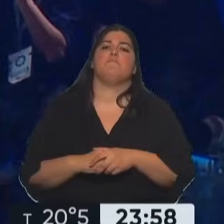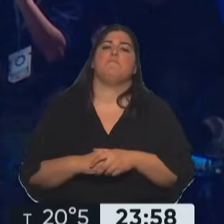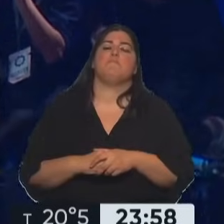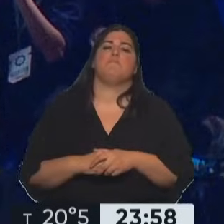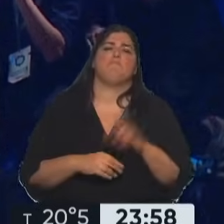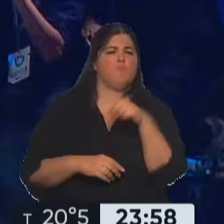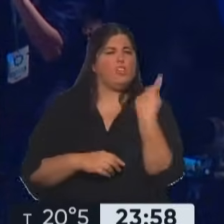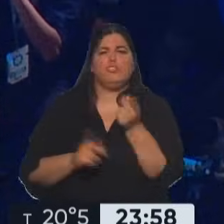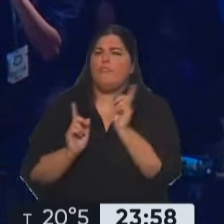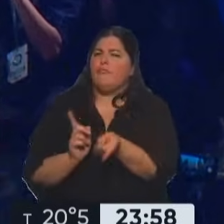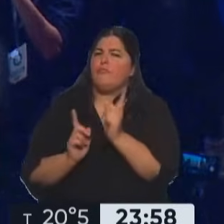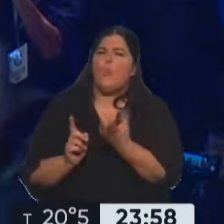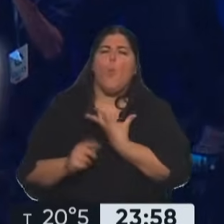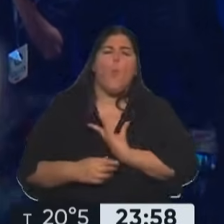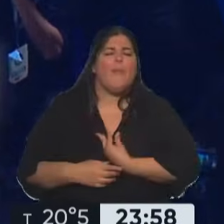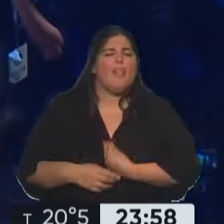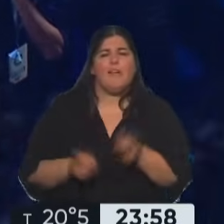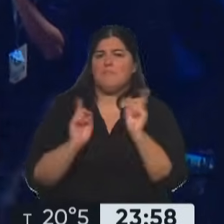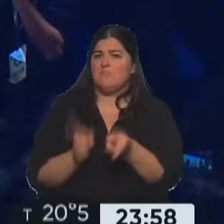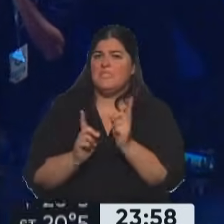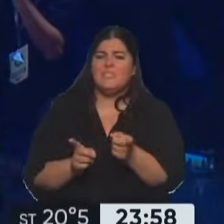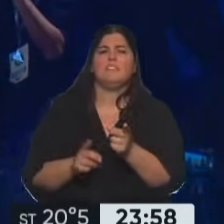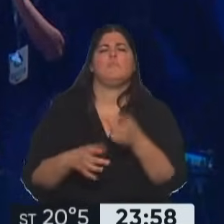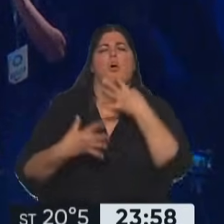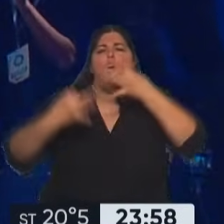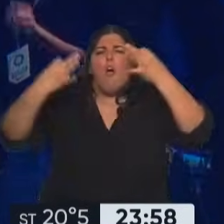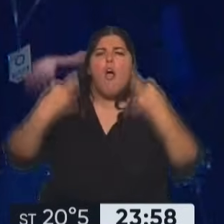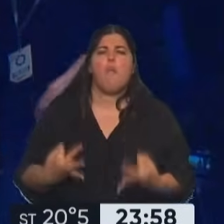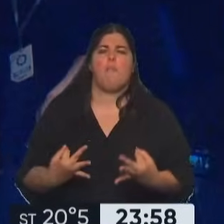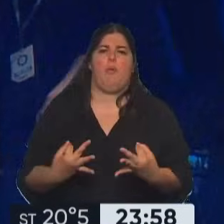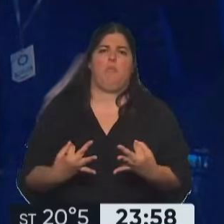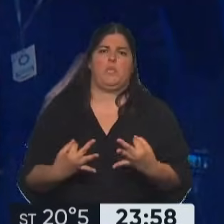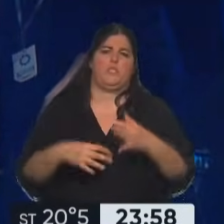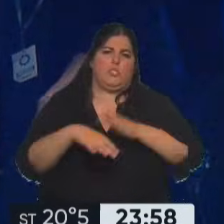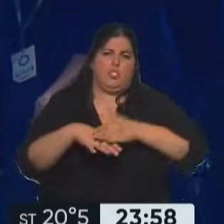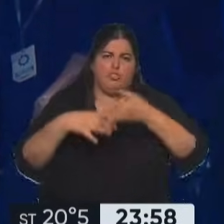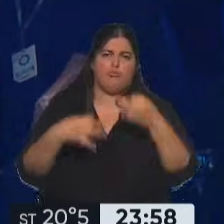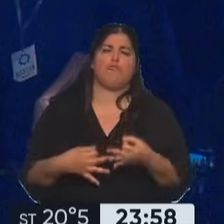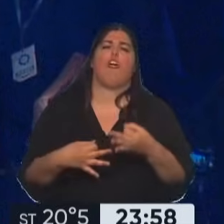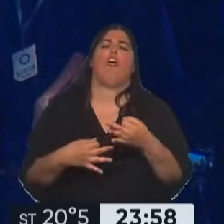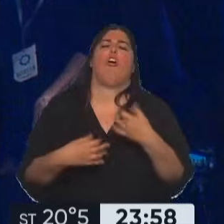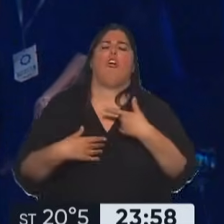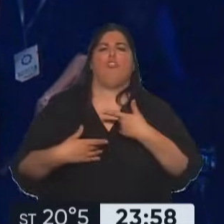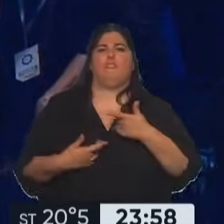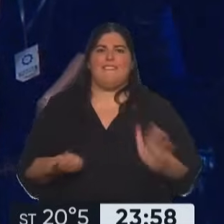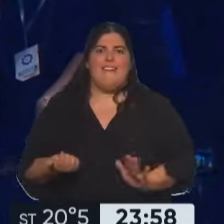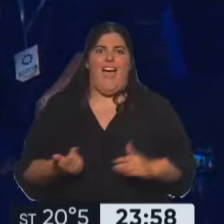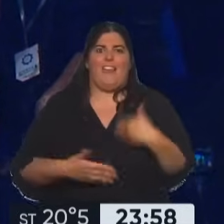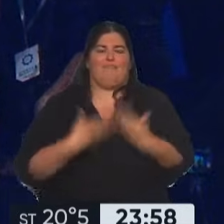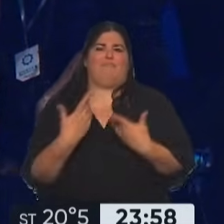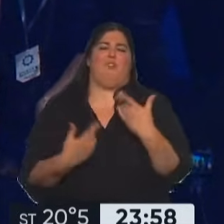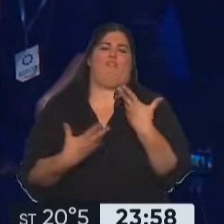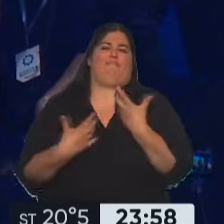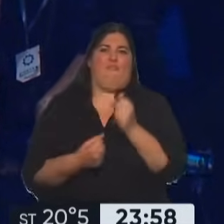Con humildad, con compromiso, con fervor por nuestra